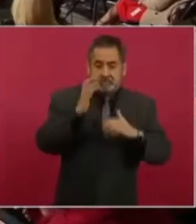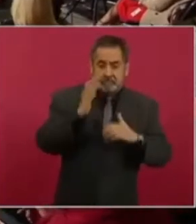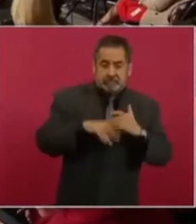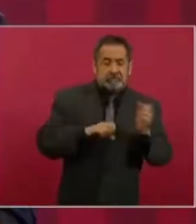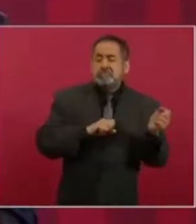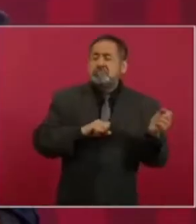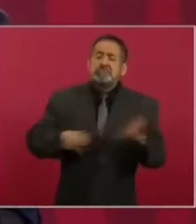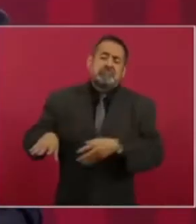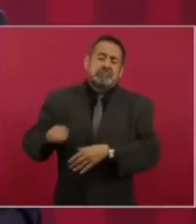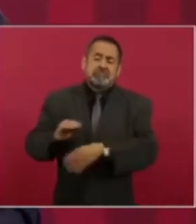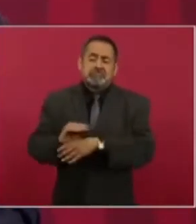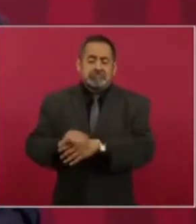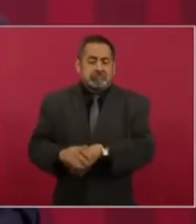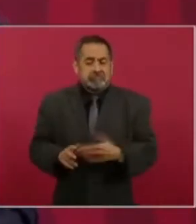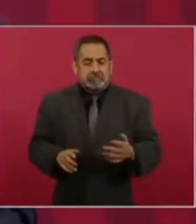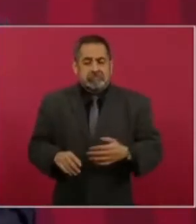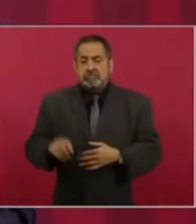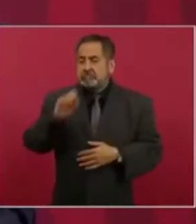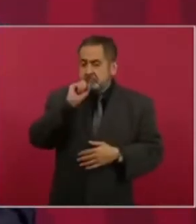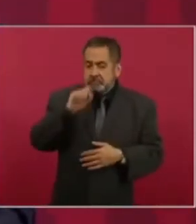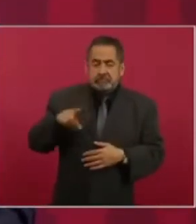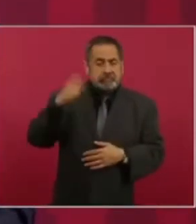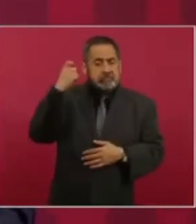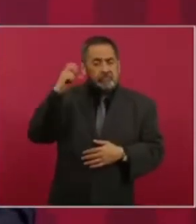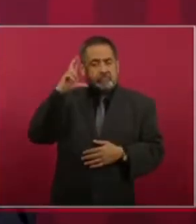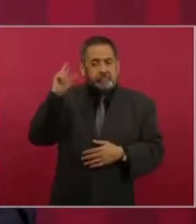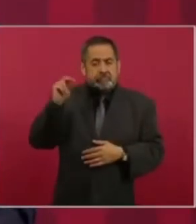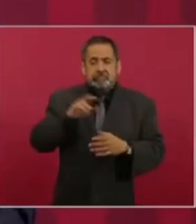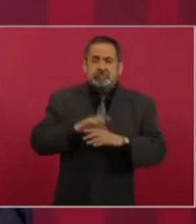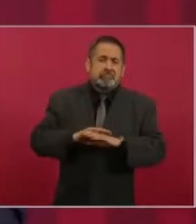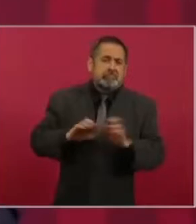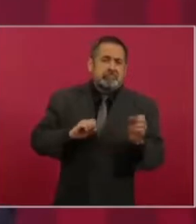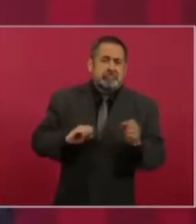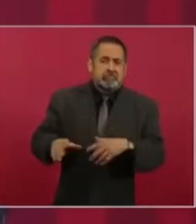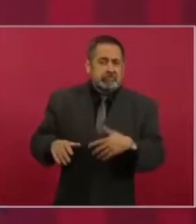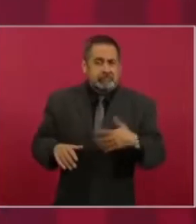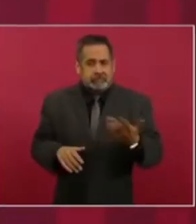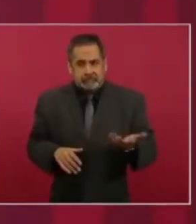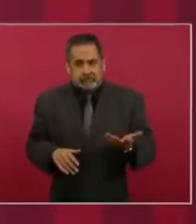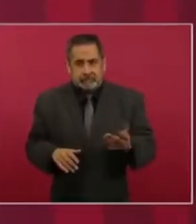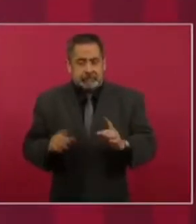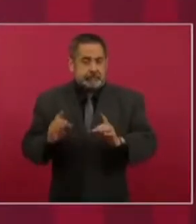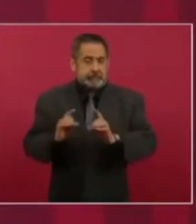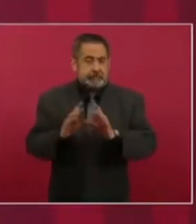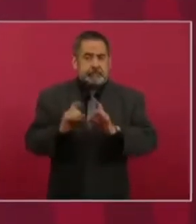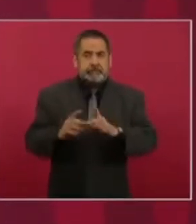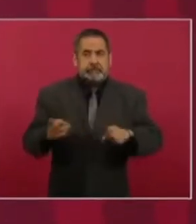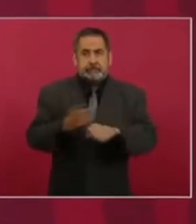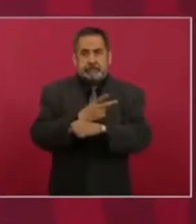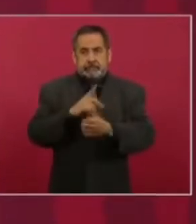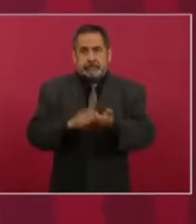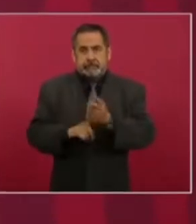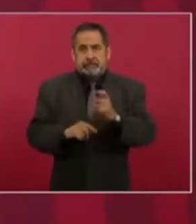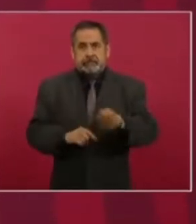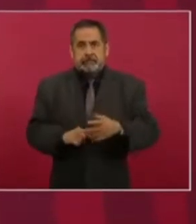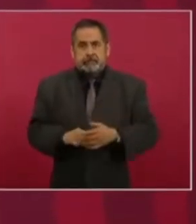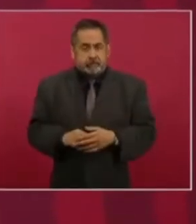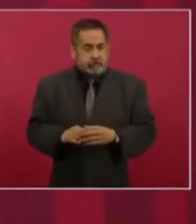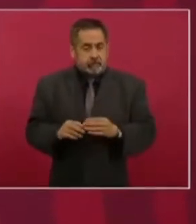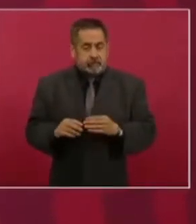Pasa lo mismo en Quintana Roo y de repente viene un auge